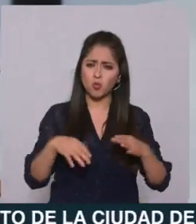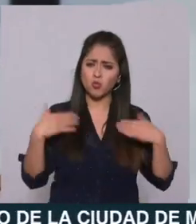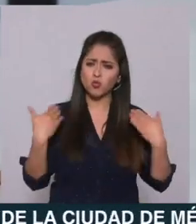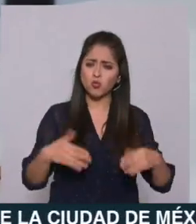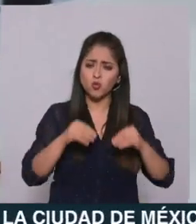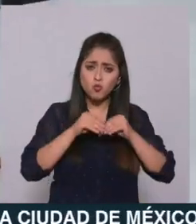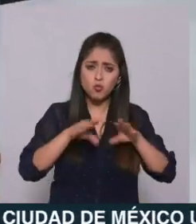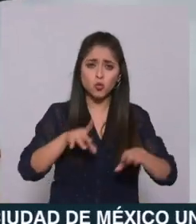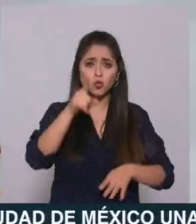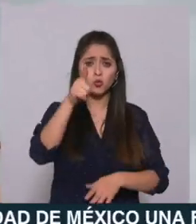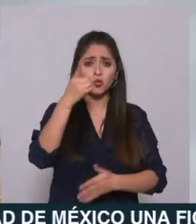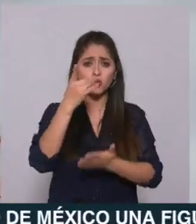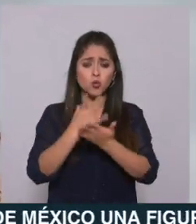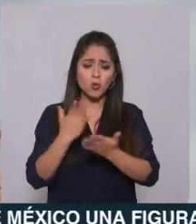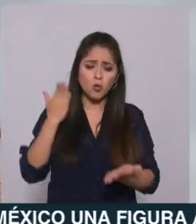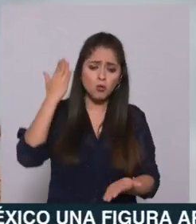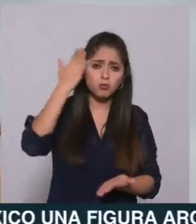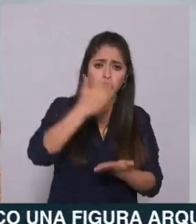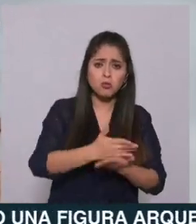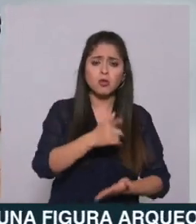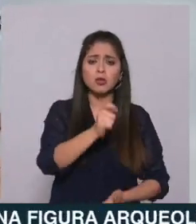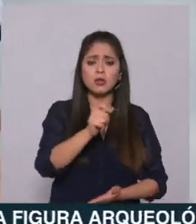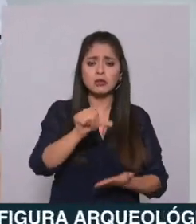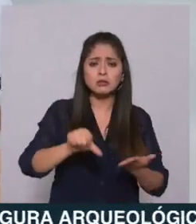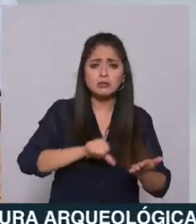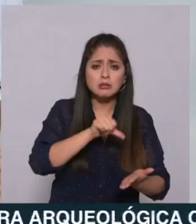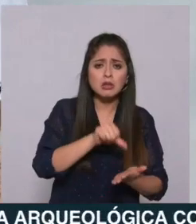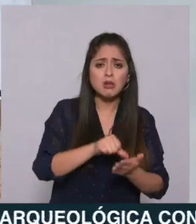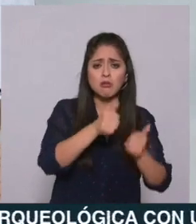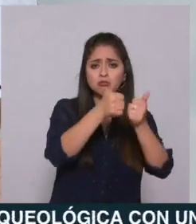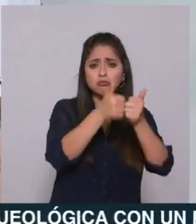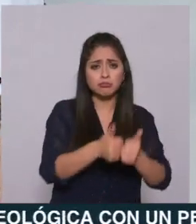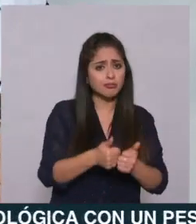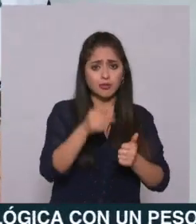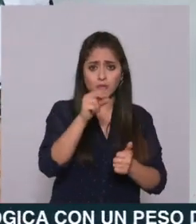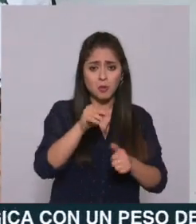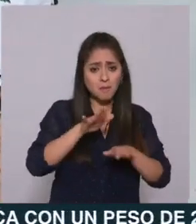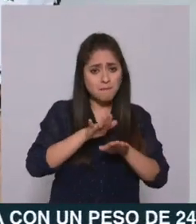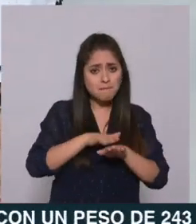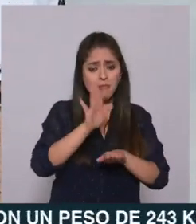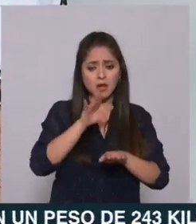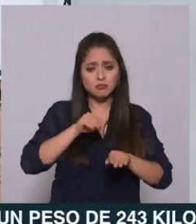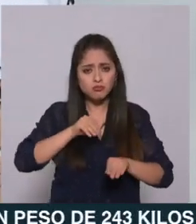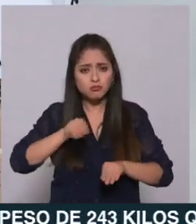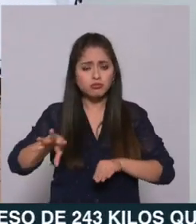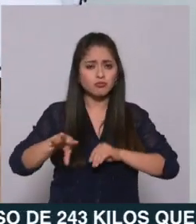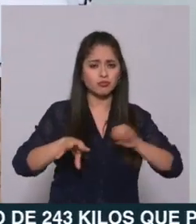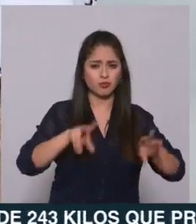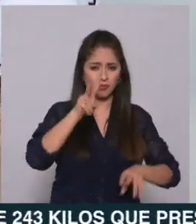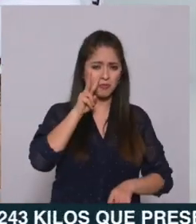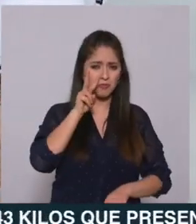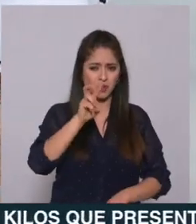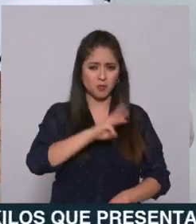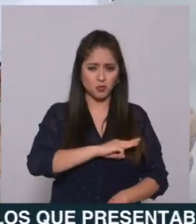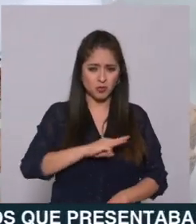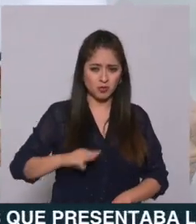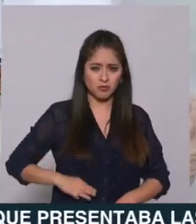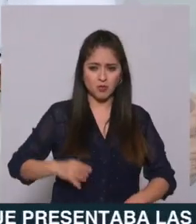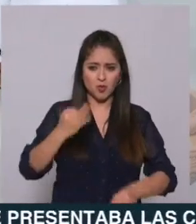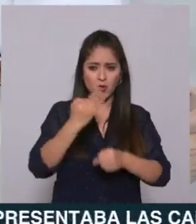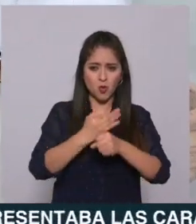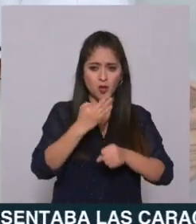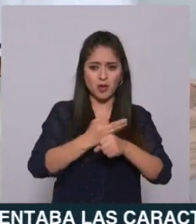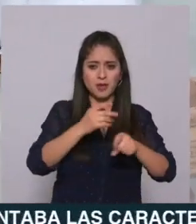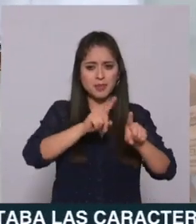al centro del estado y quedarse ahí, porque a las orillas, alrededor hay mucho más. Y es lo que está ofreciendo su municipio. Vemos ahí, por ejemplo, parte de las